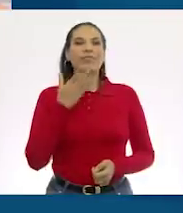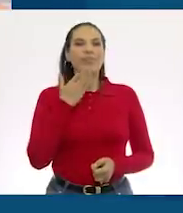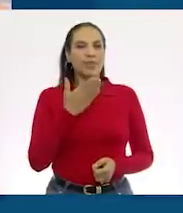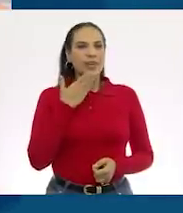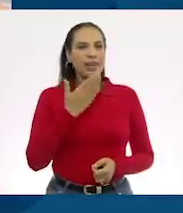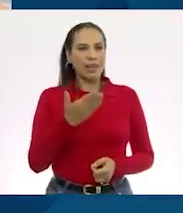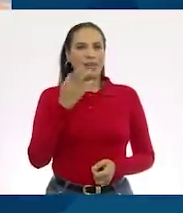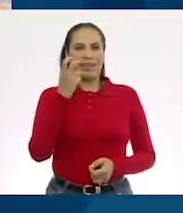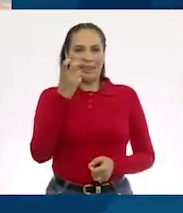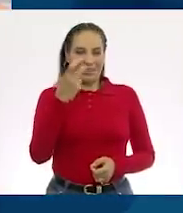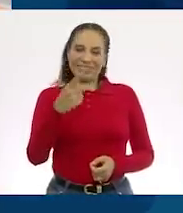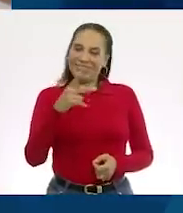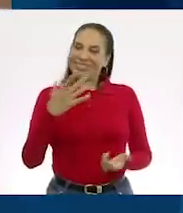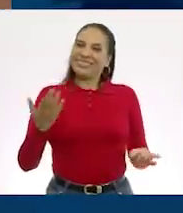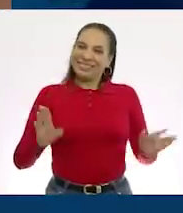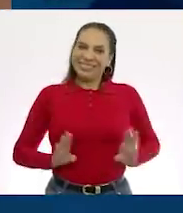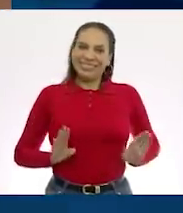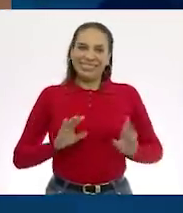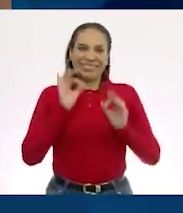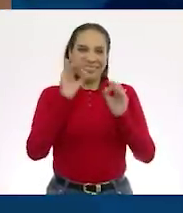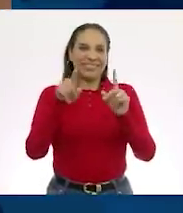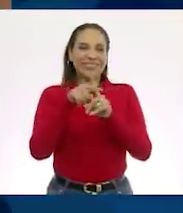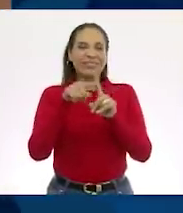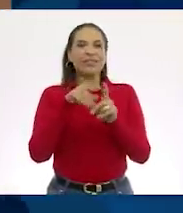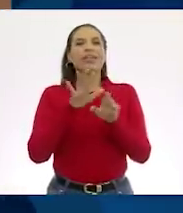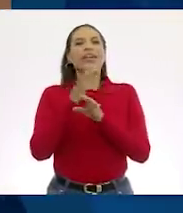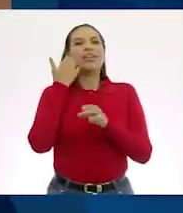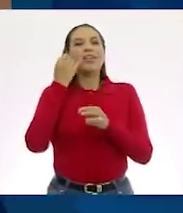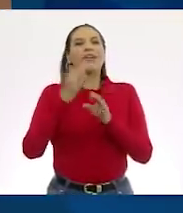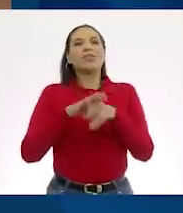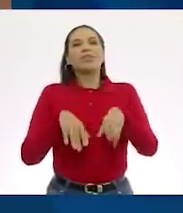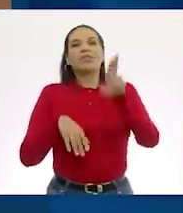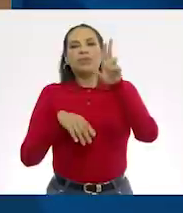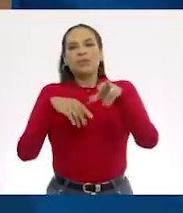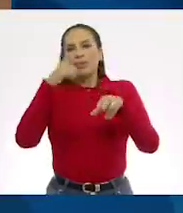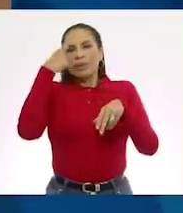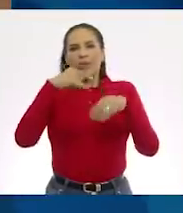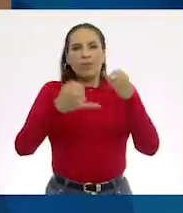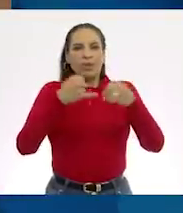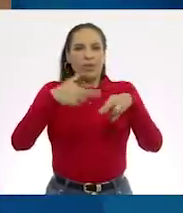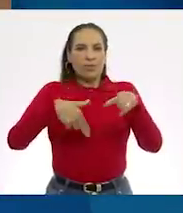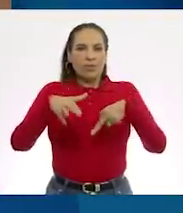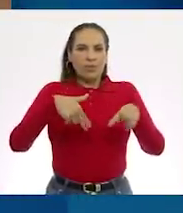¡Vientos, Melissa! ¡Esa es la actitud! Ahora, ¿quién vota porque juguemos foot?